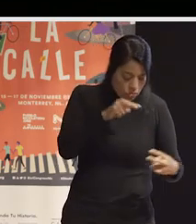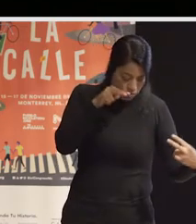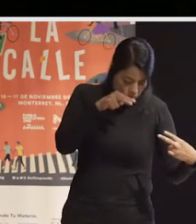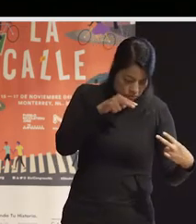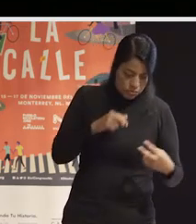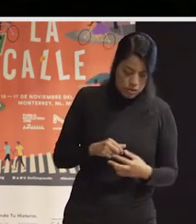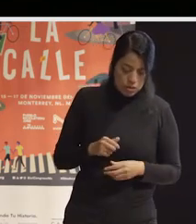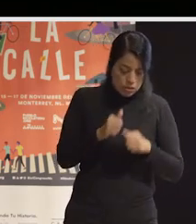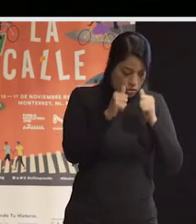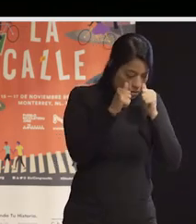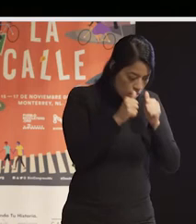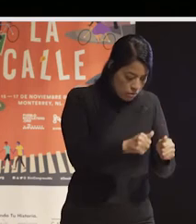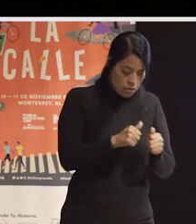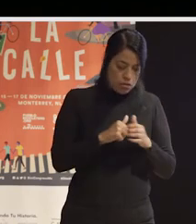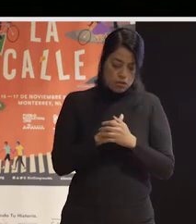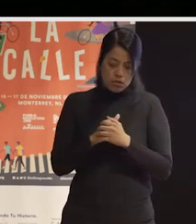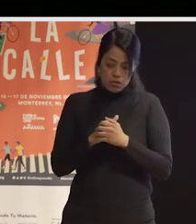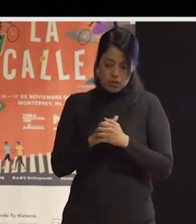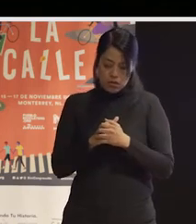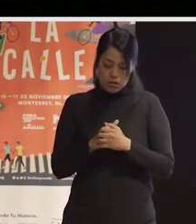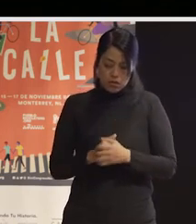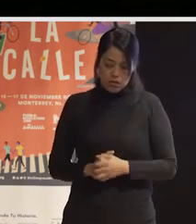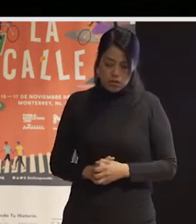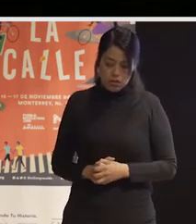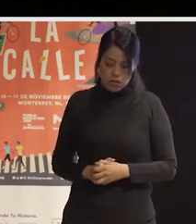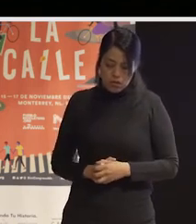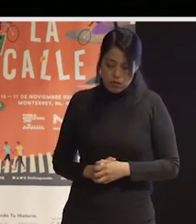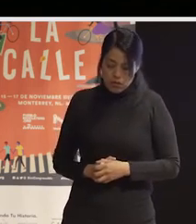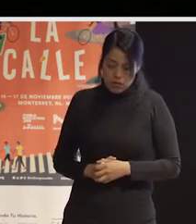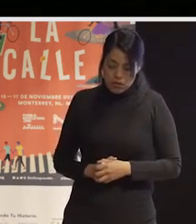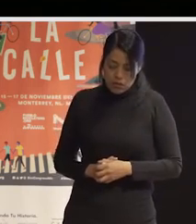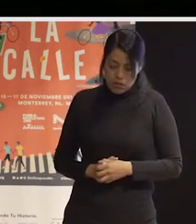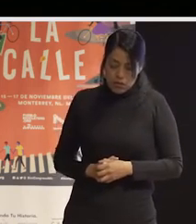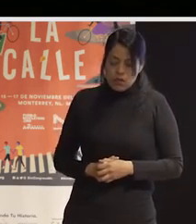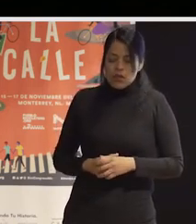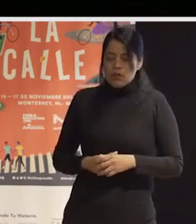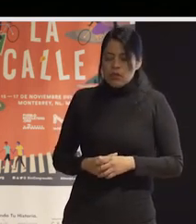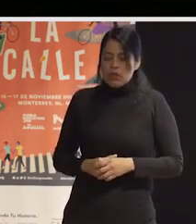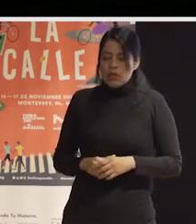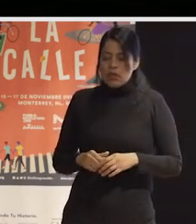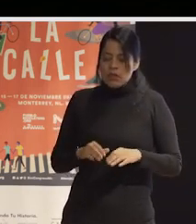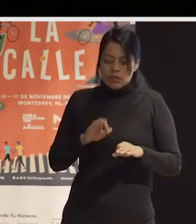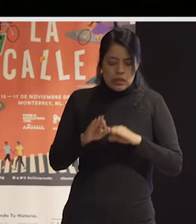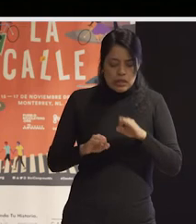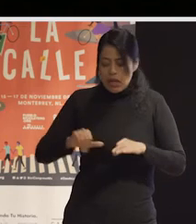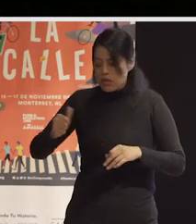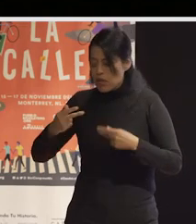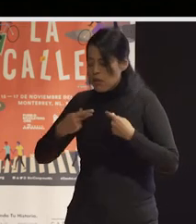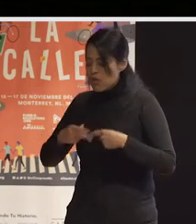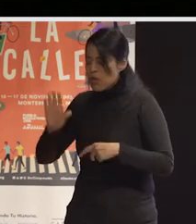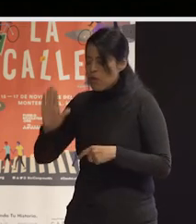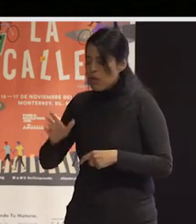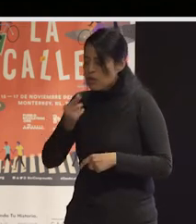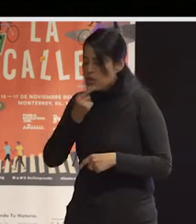escuchar y tampoco tratar a otra persona como si fuera un niño no una niña